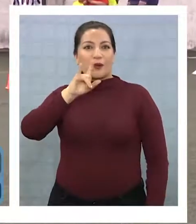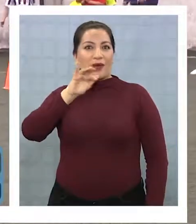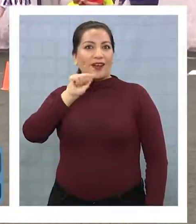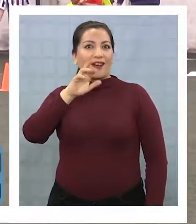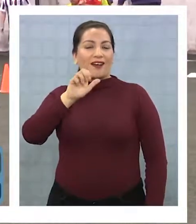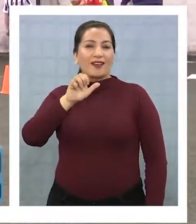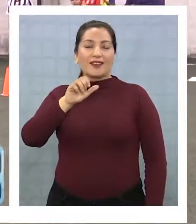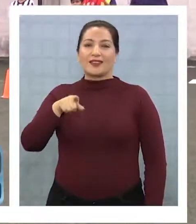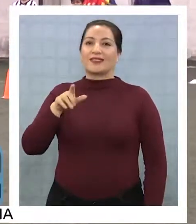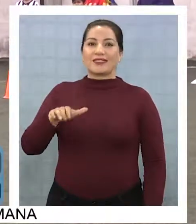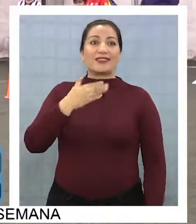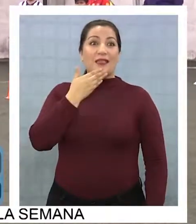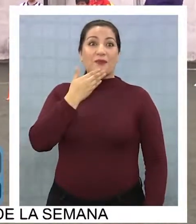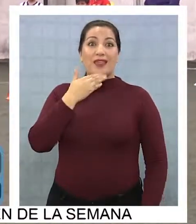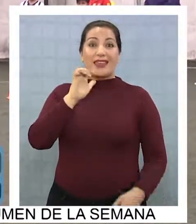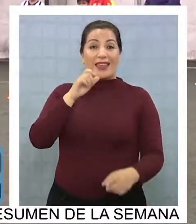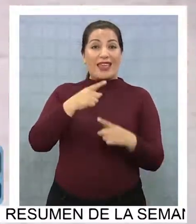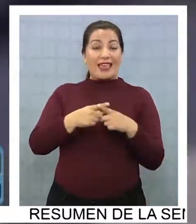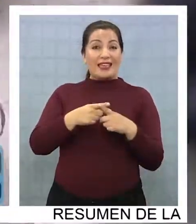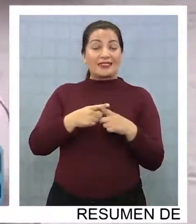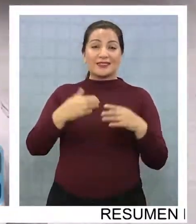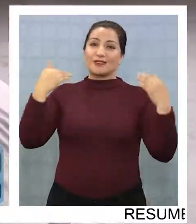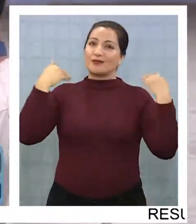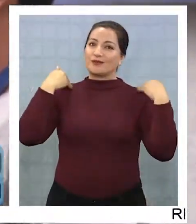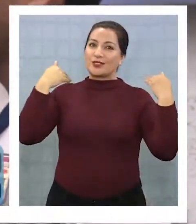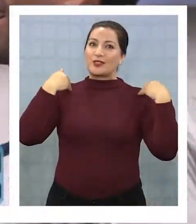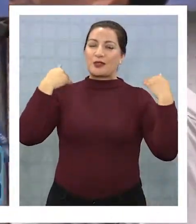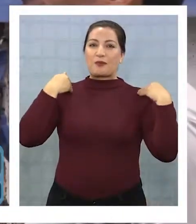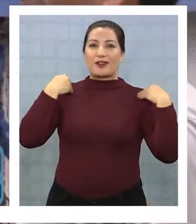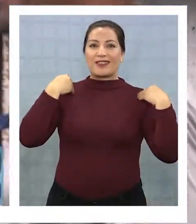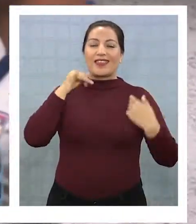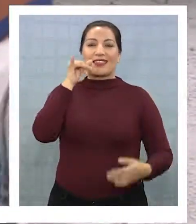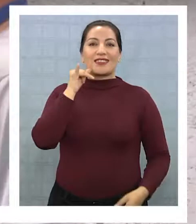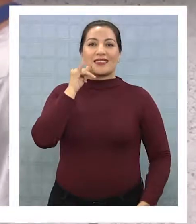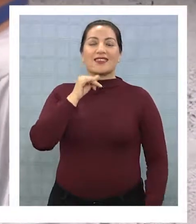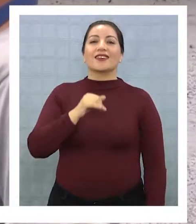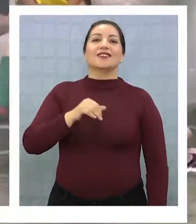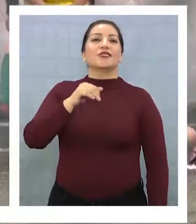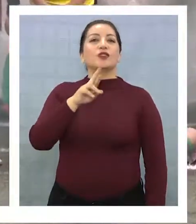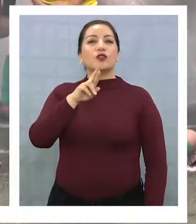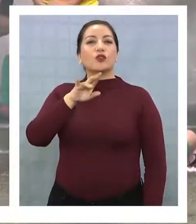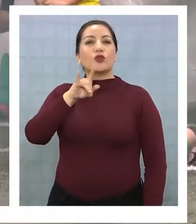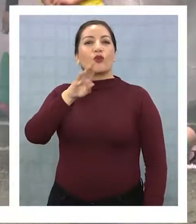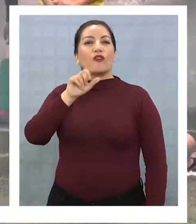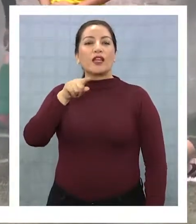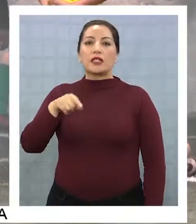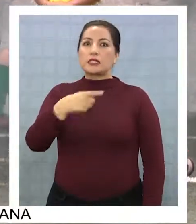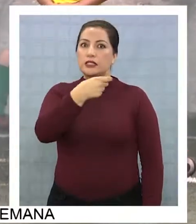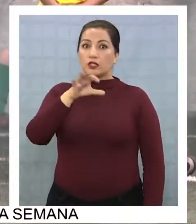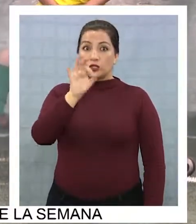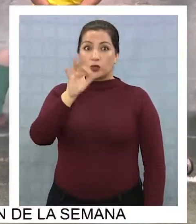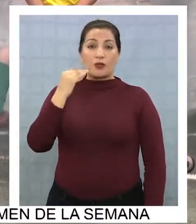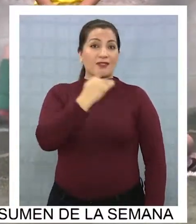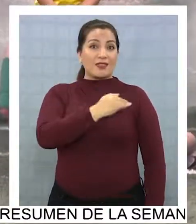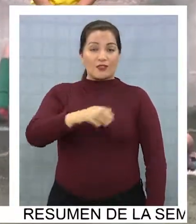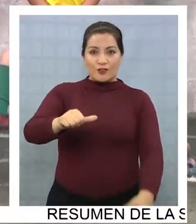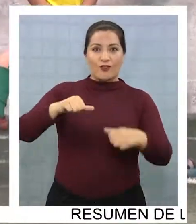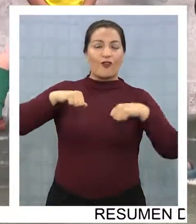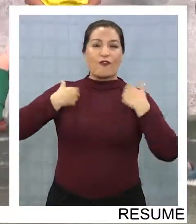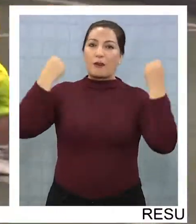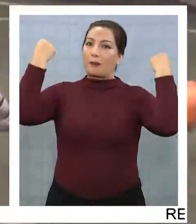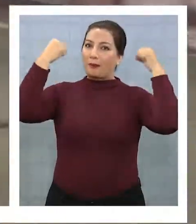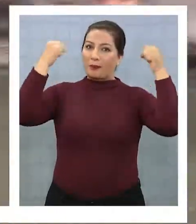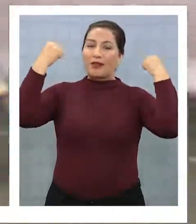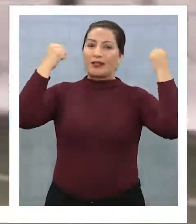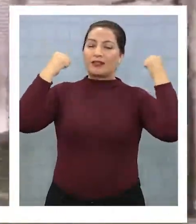Carrasco, liderada por el ex central y referente de Deportes Iquique, Rubén Tata Taucare. Un espacio donde cerca de 150 niños